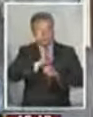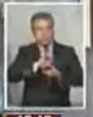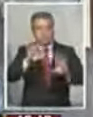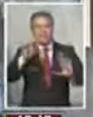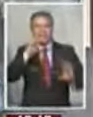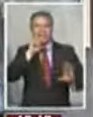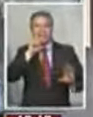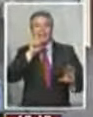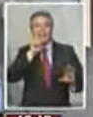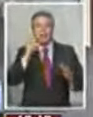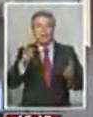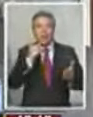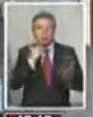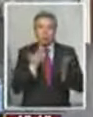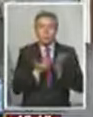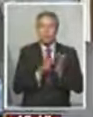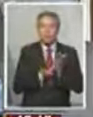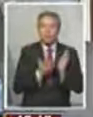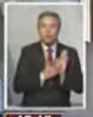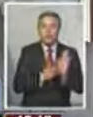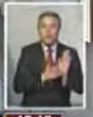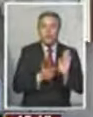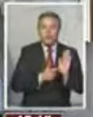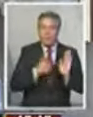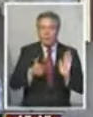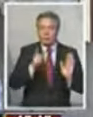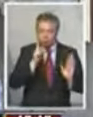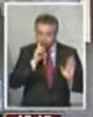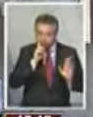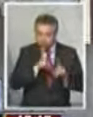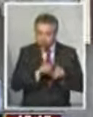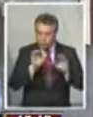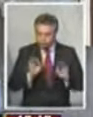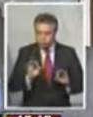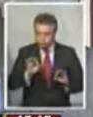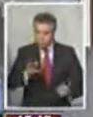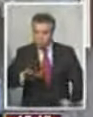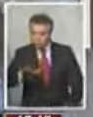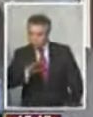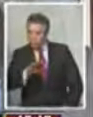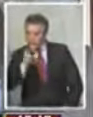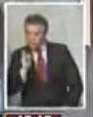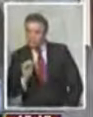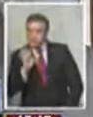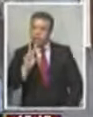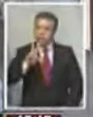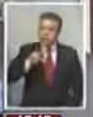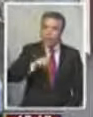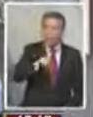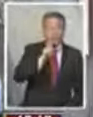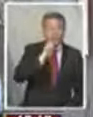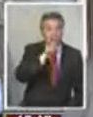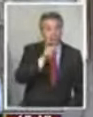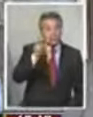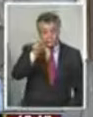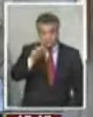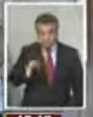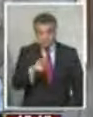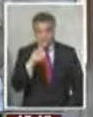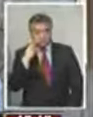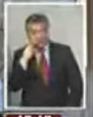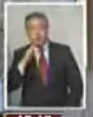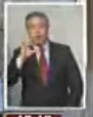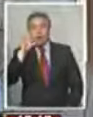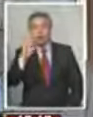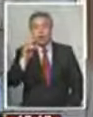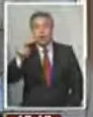prueba, es decir, quién tenía que probar cuándo se producía una determinada circunstancia y cuándo no, si era el Servicio de Impuestos Internos o el contribuyente.